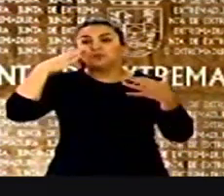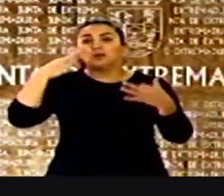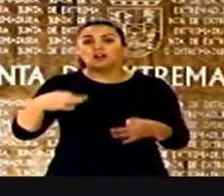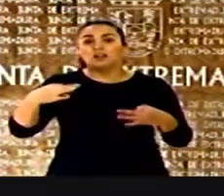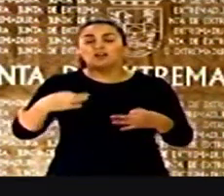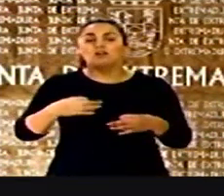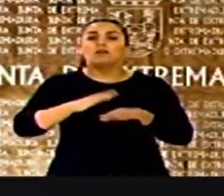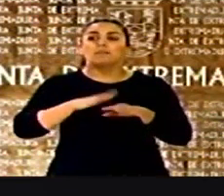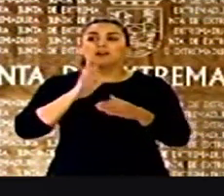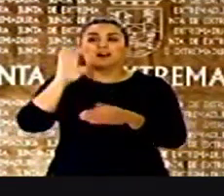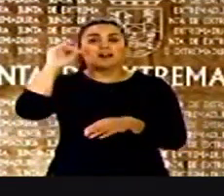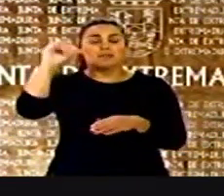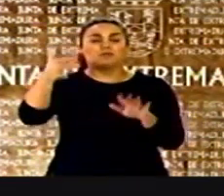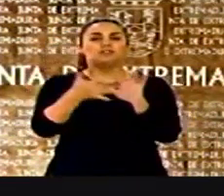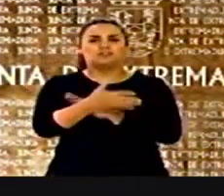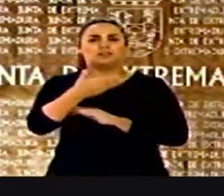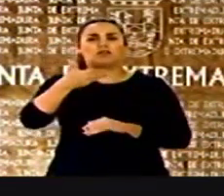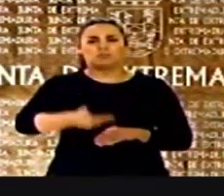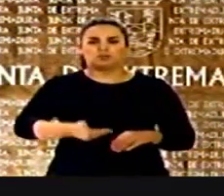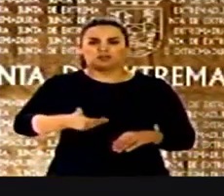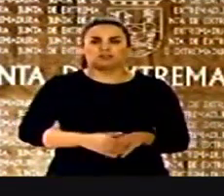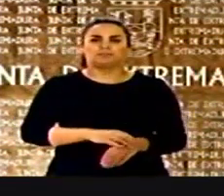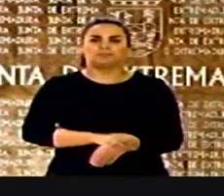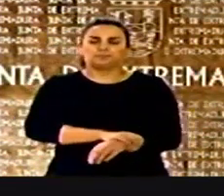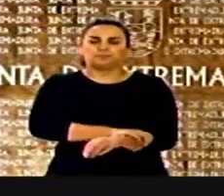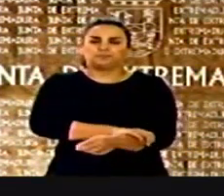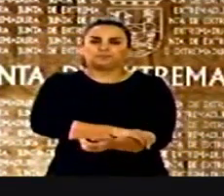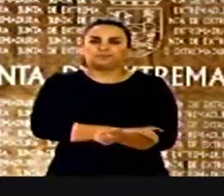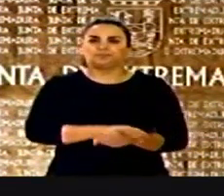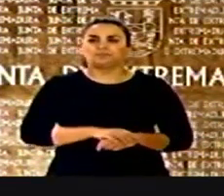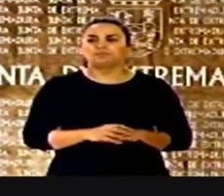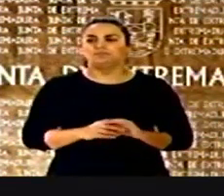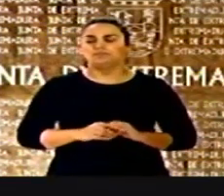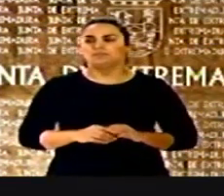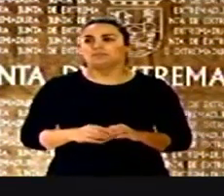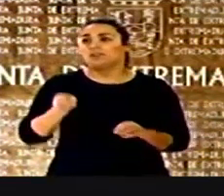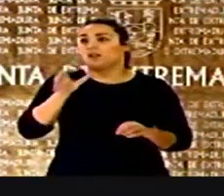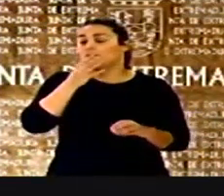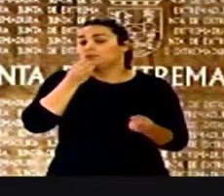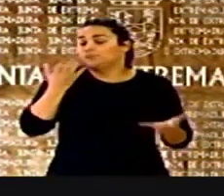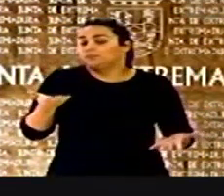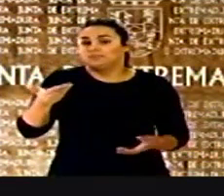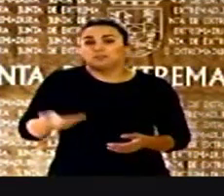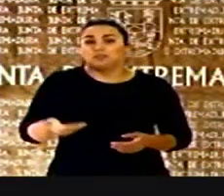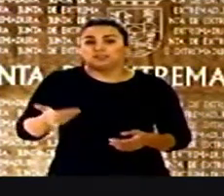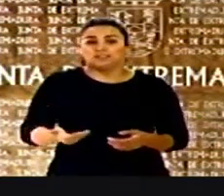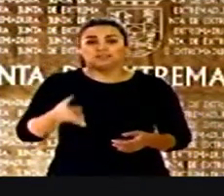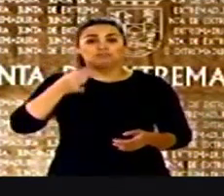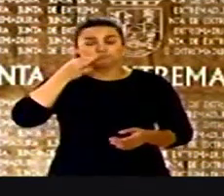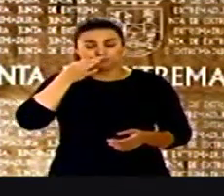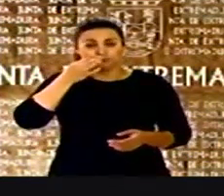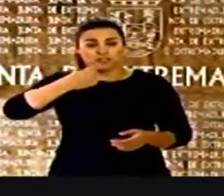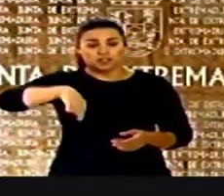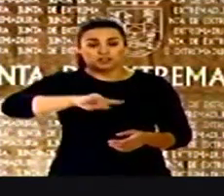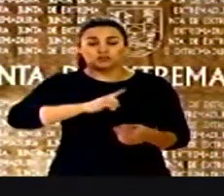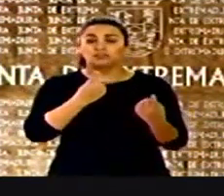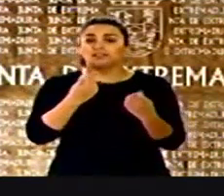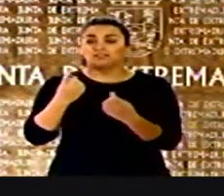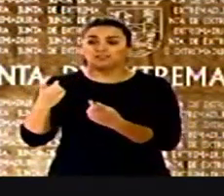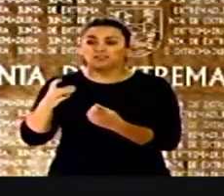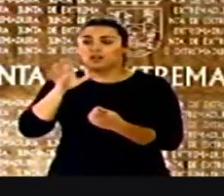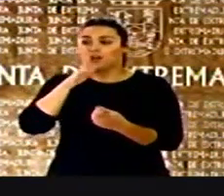9. Y de deber a agroseguro 5 millones a no deberle nada. Ese es el retrato robot